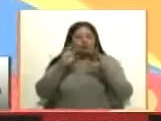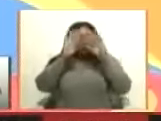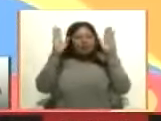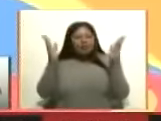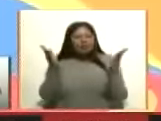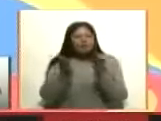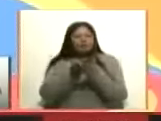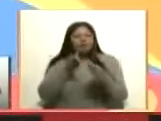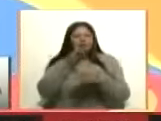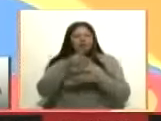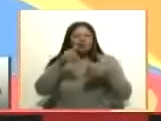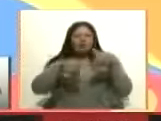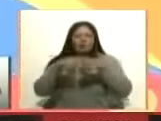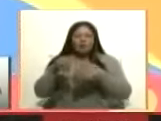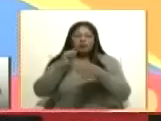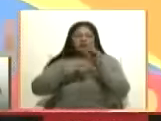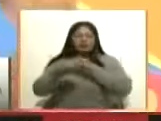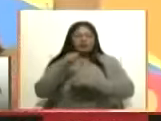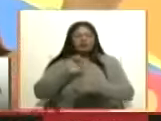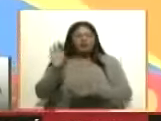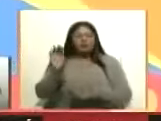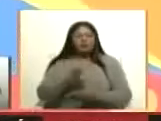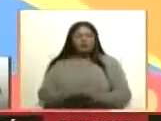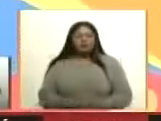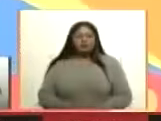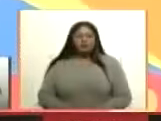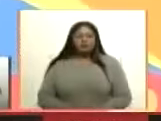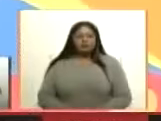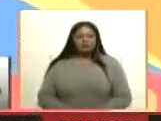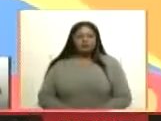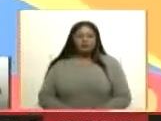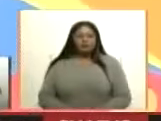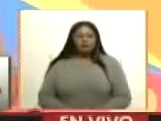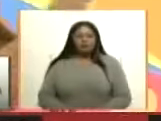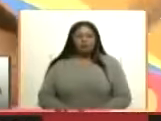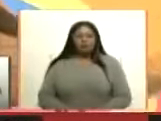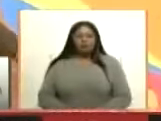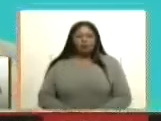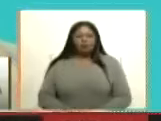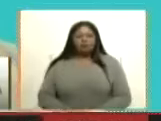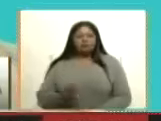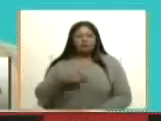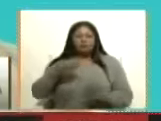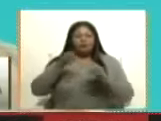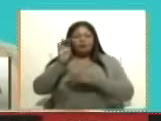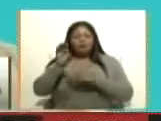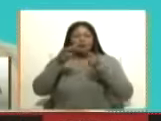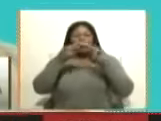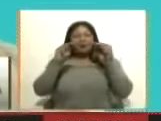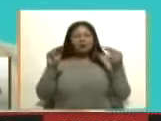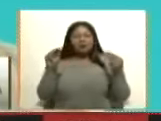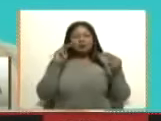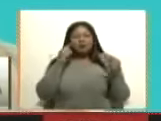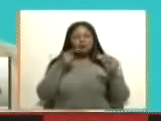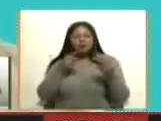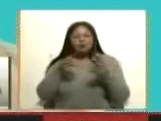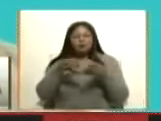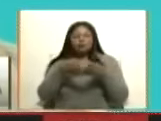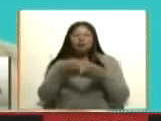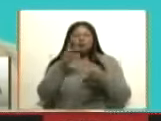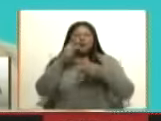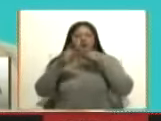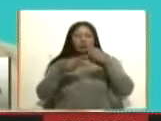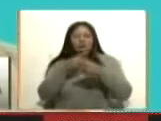también salieron a votar y a defender la patria a través de la paz y la democracia a todos los sectores políticos que también hay que